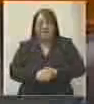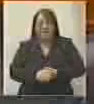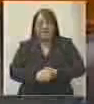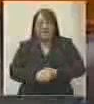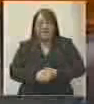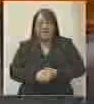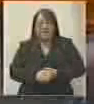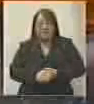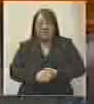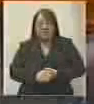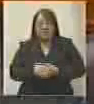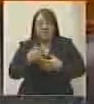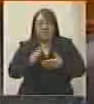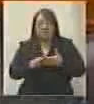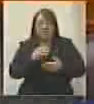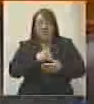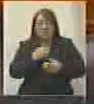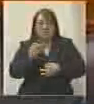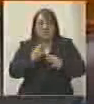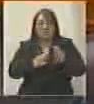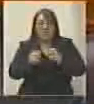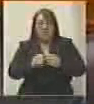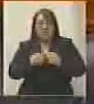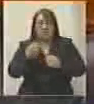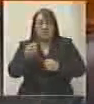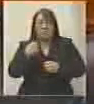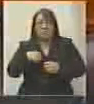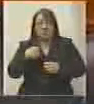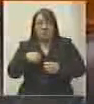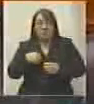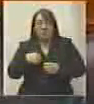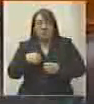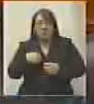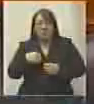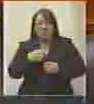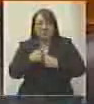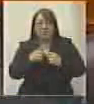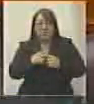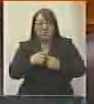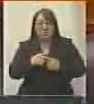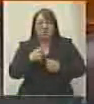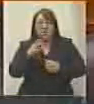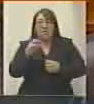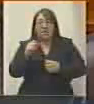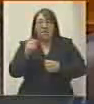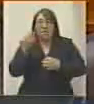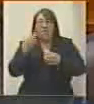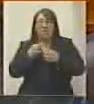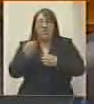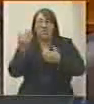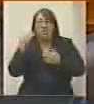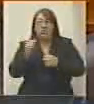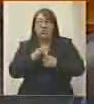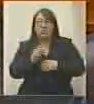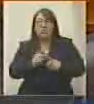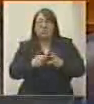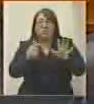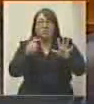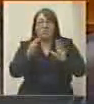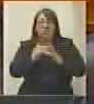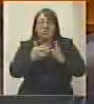siguiente, autoriza el Ministerio de Economía y Finanzas transferir a la Municipalidad Distrital de Frías, provincia de Piura, la suma de